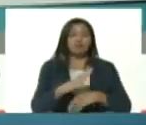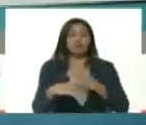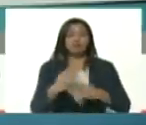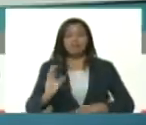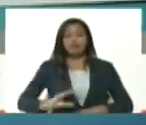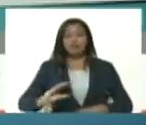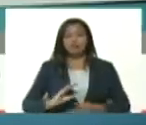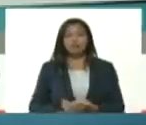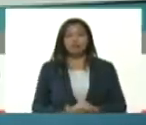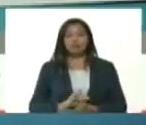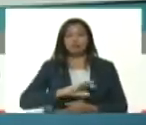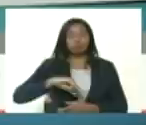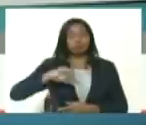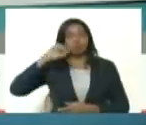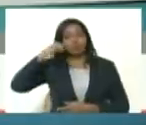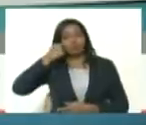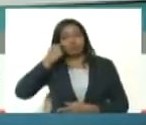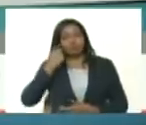Eso solo nos recuerda